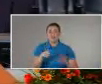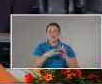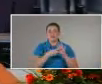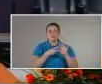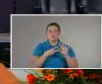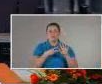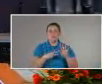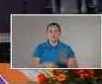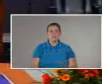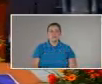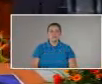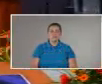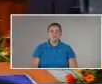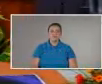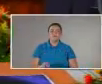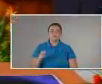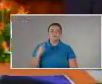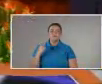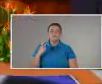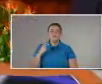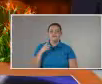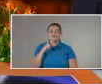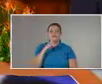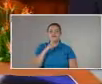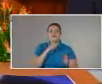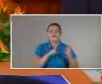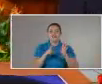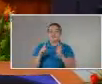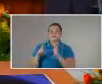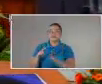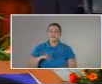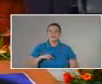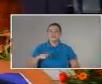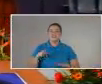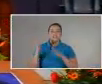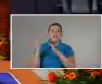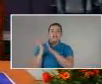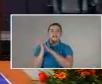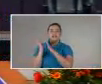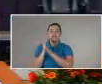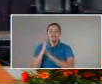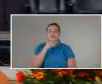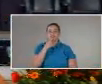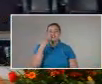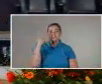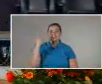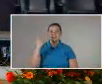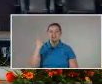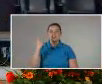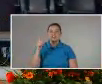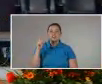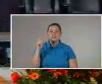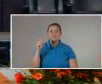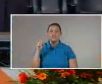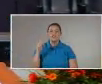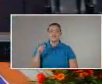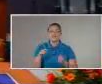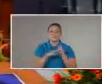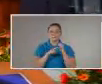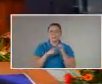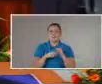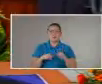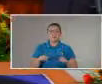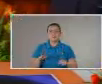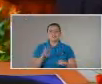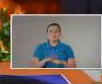y Silas están alabando a Dios en medio de una de las condiciones más deplorables de alguien